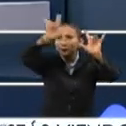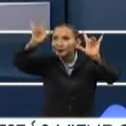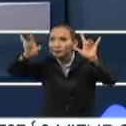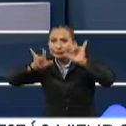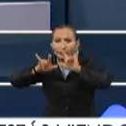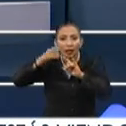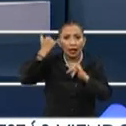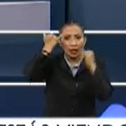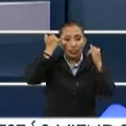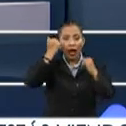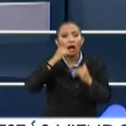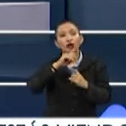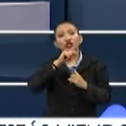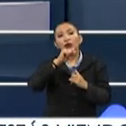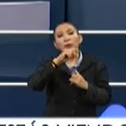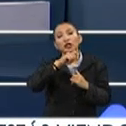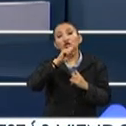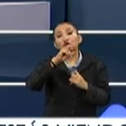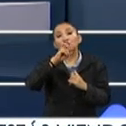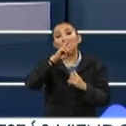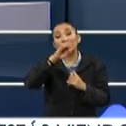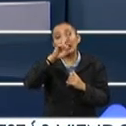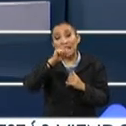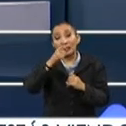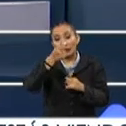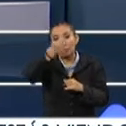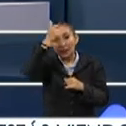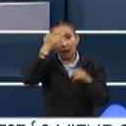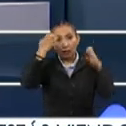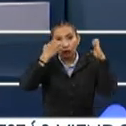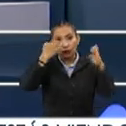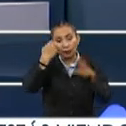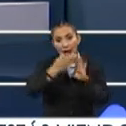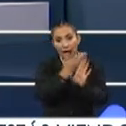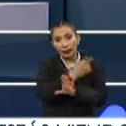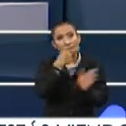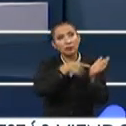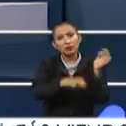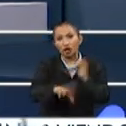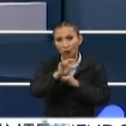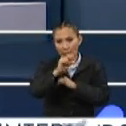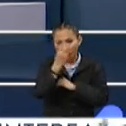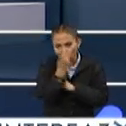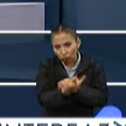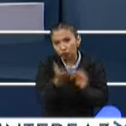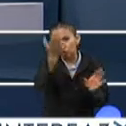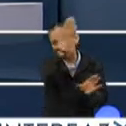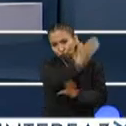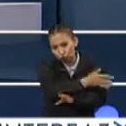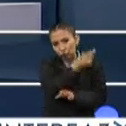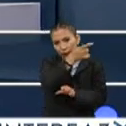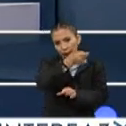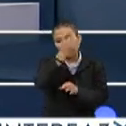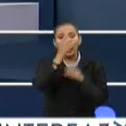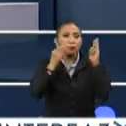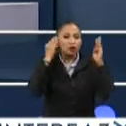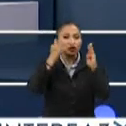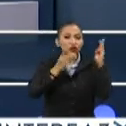idea original es de Tomás Urián y el maestro Surián hizo también la primera exposición que se llevó a cabo en 1992 en